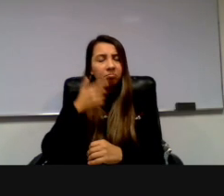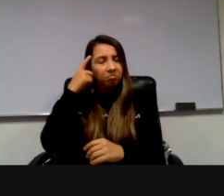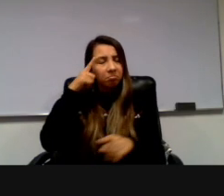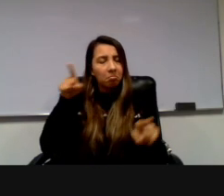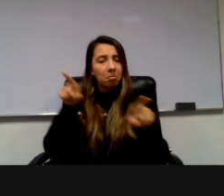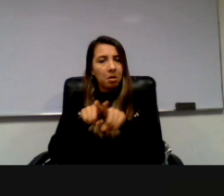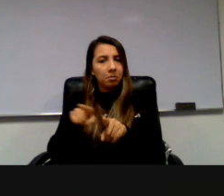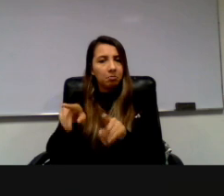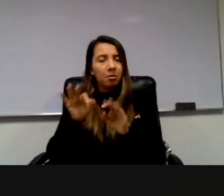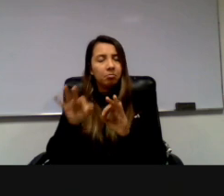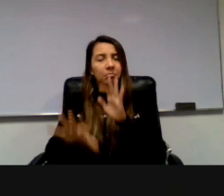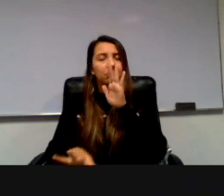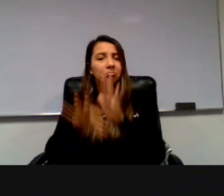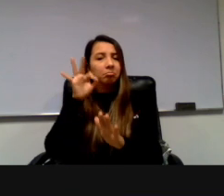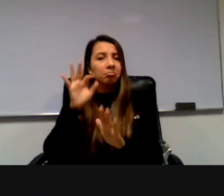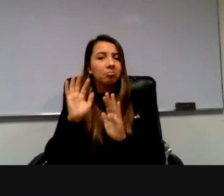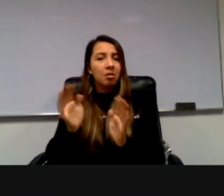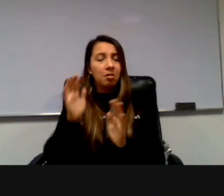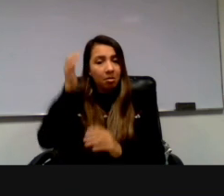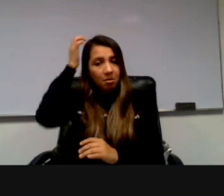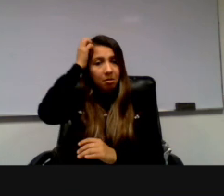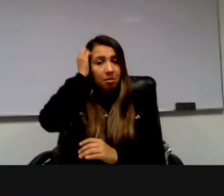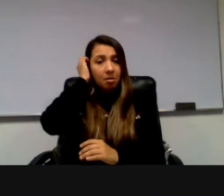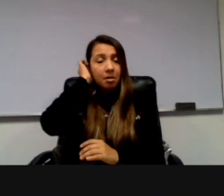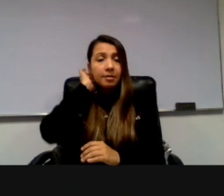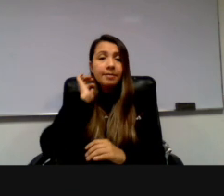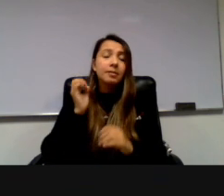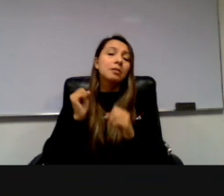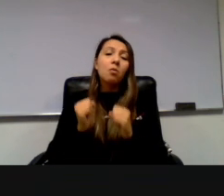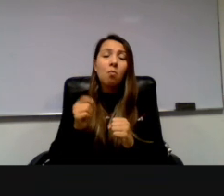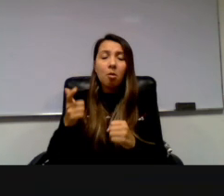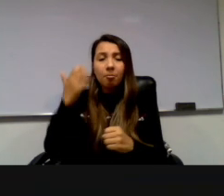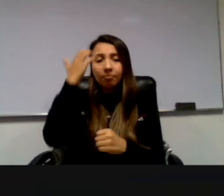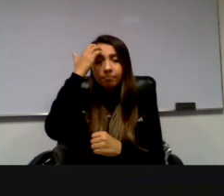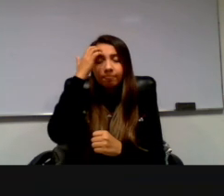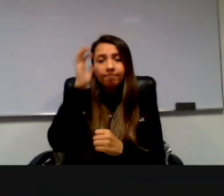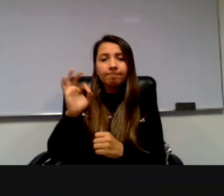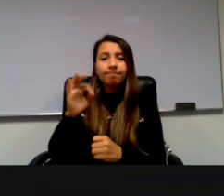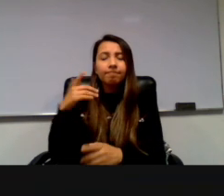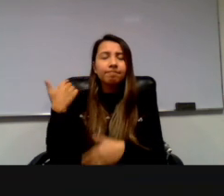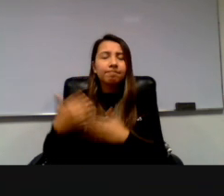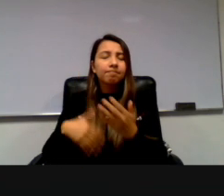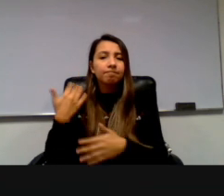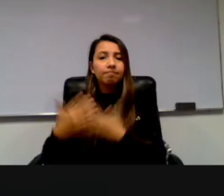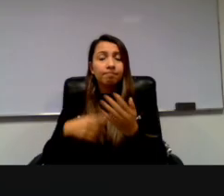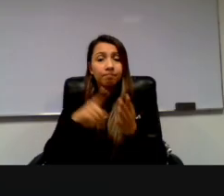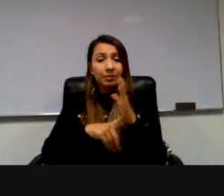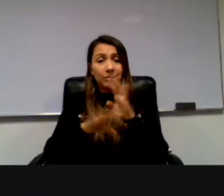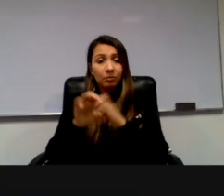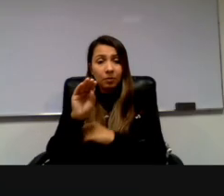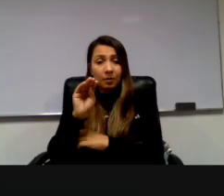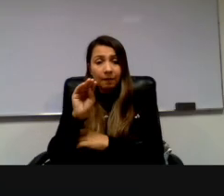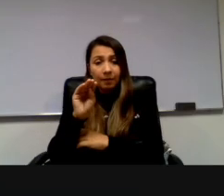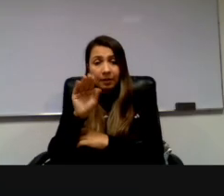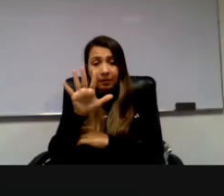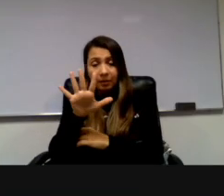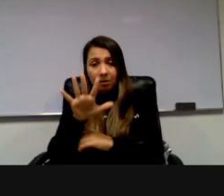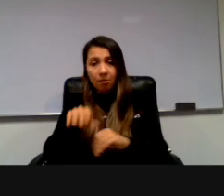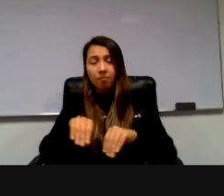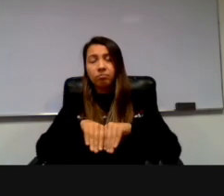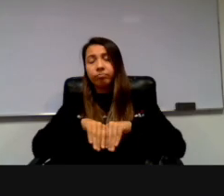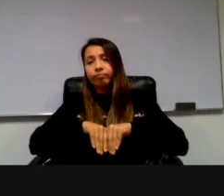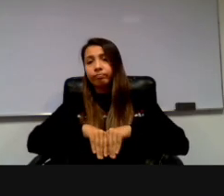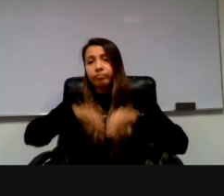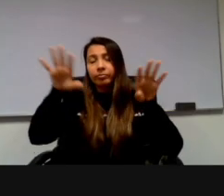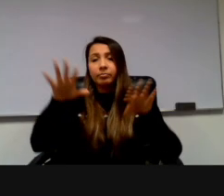era ya, digamos, seguro y conocido, cuando en el 95 se publica